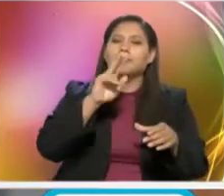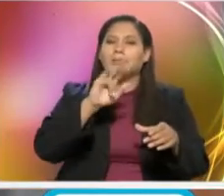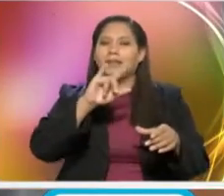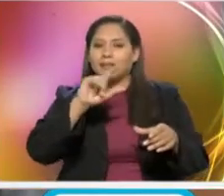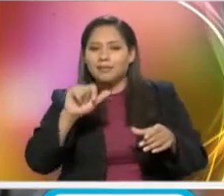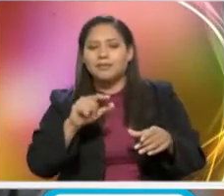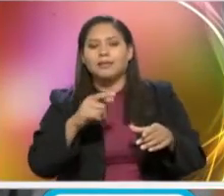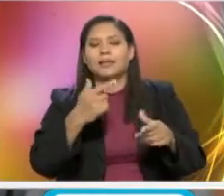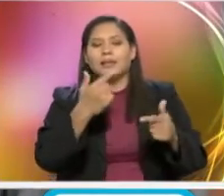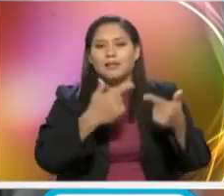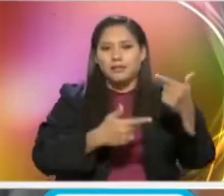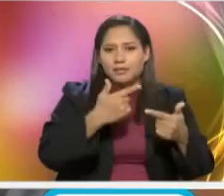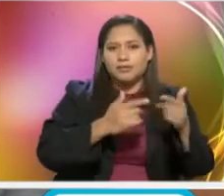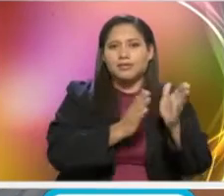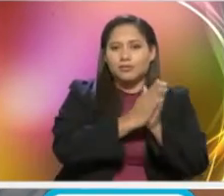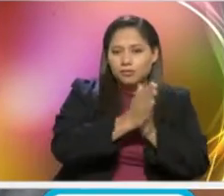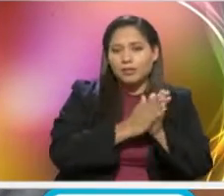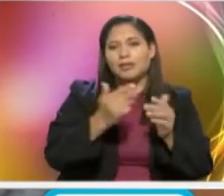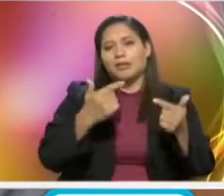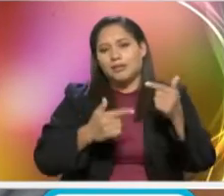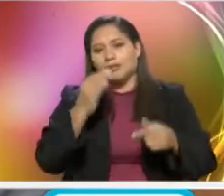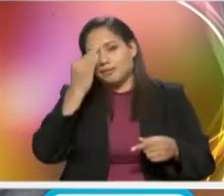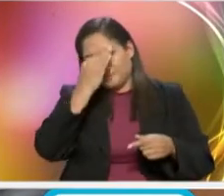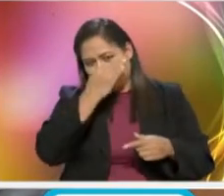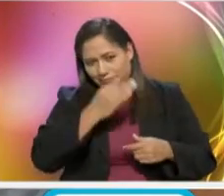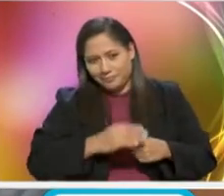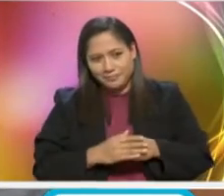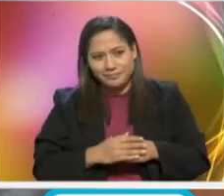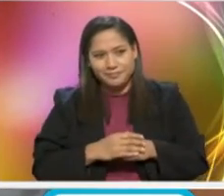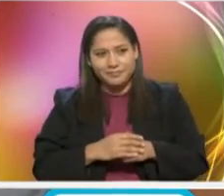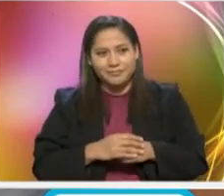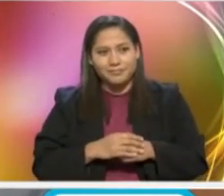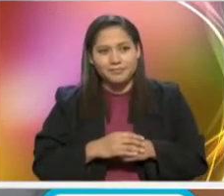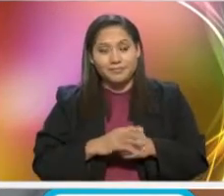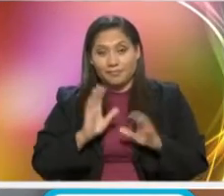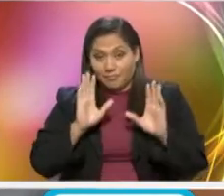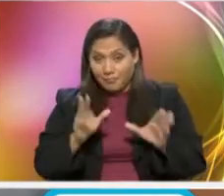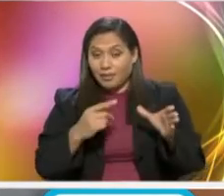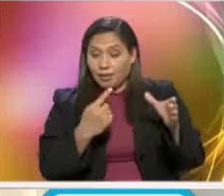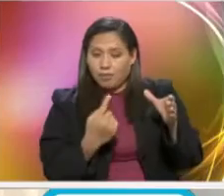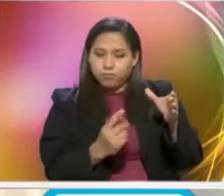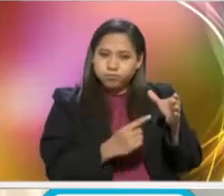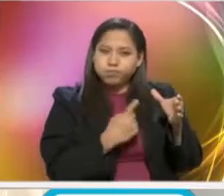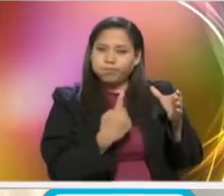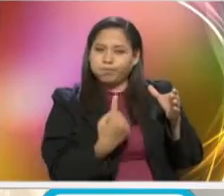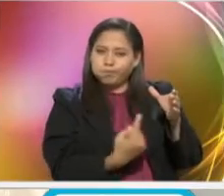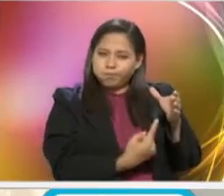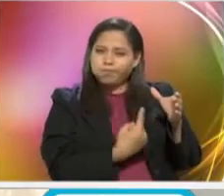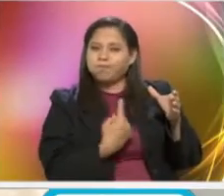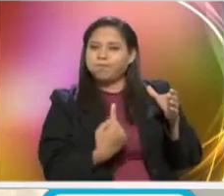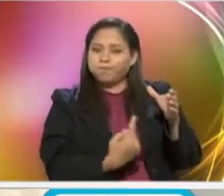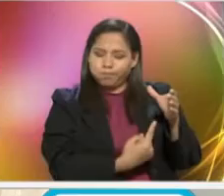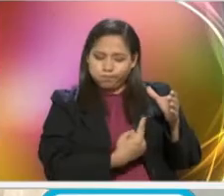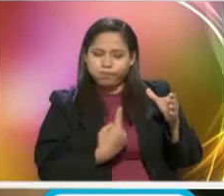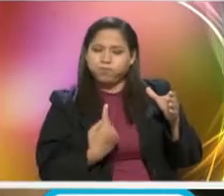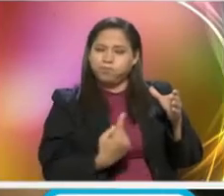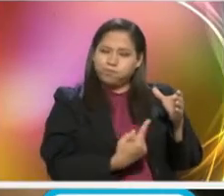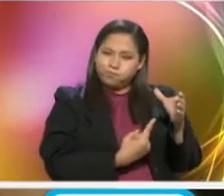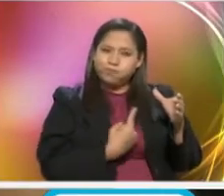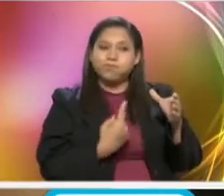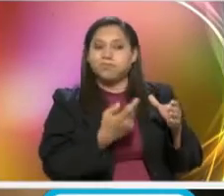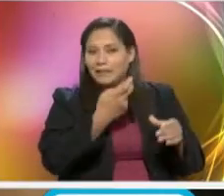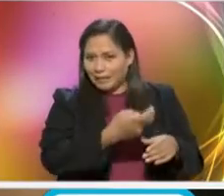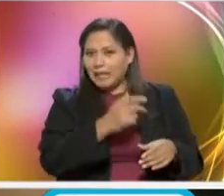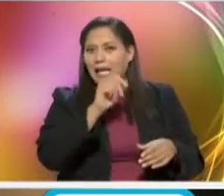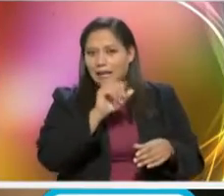Delicioso. chocolate o fresa, es una de vainilla y queda bien. Mira, Ahí ahí está la está. consistencia. Ya cuando empieza a Ahí hacerse como el está. remolino, es la consistencia que queremos.